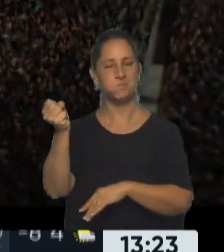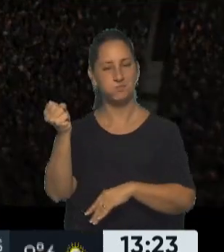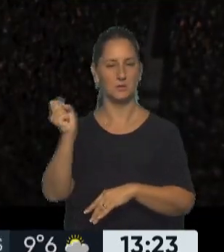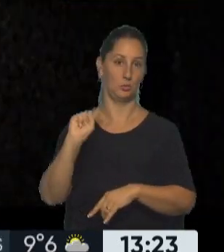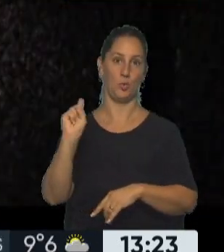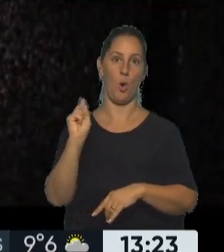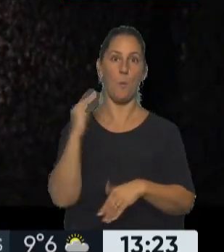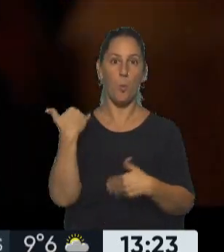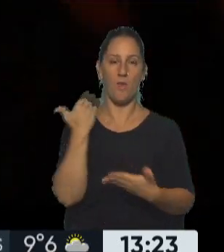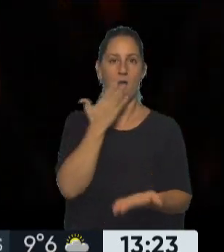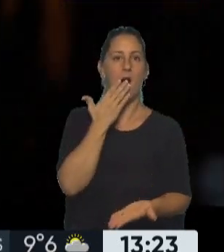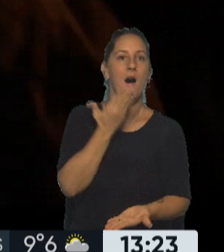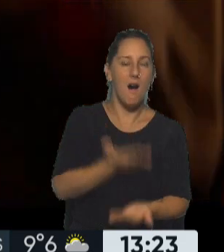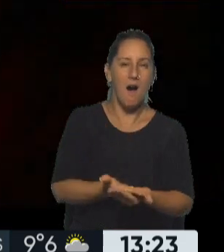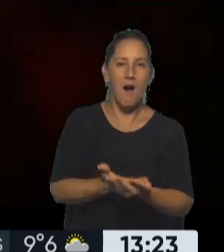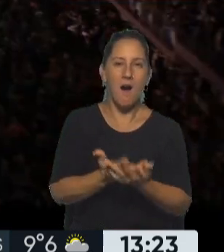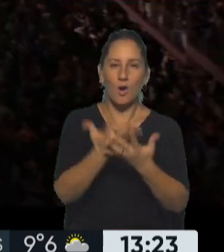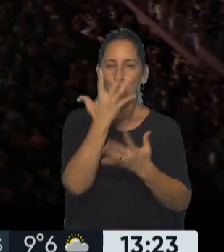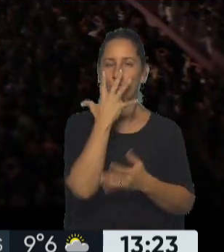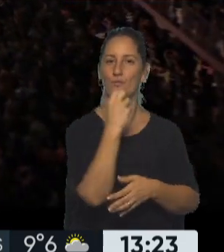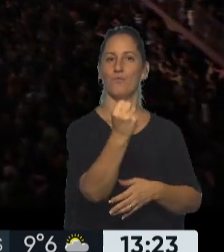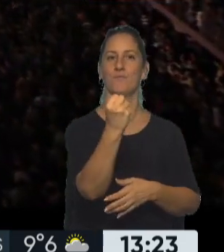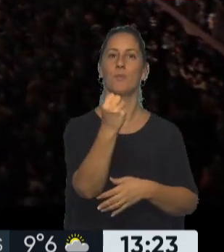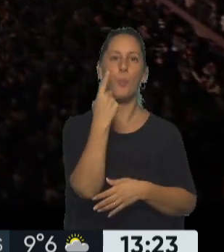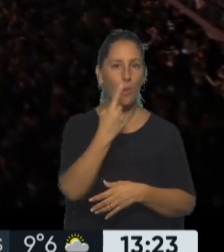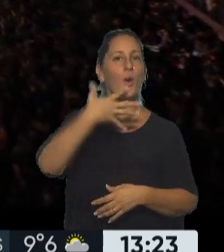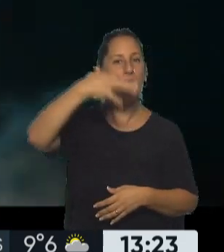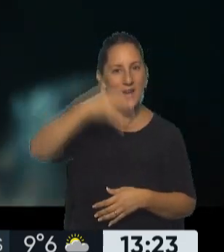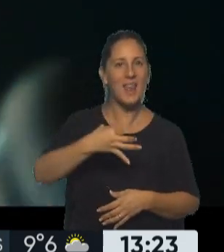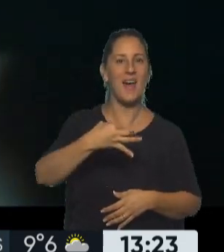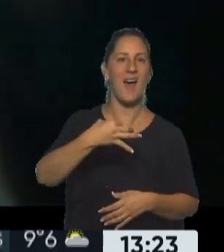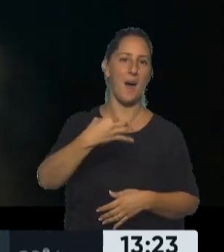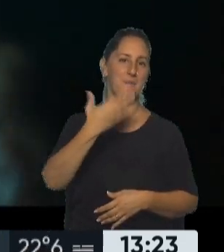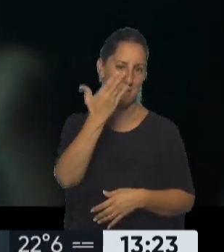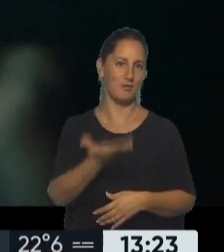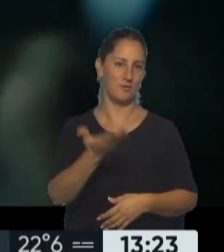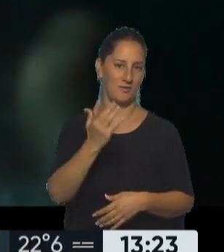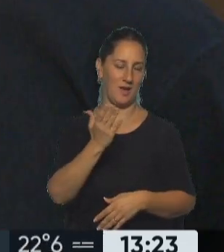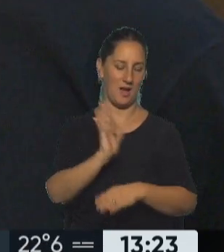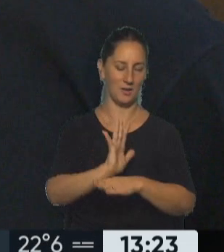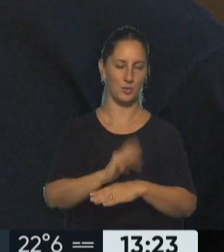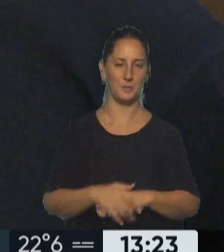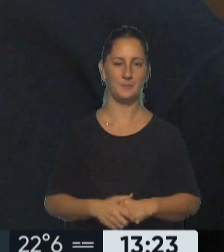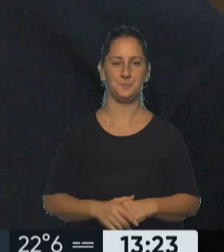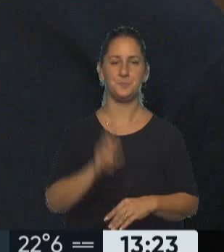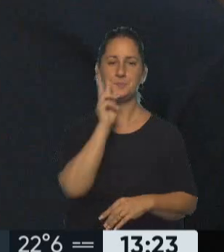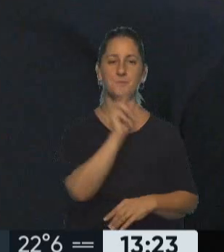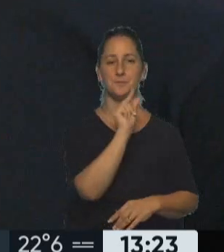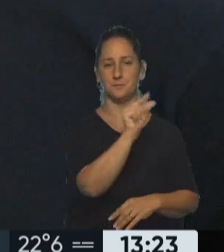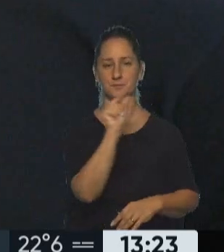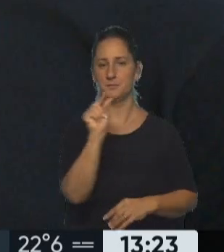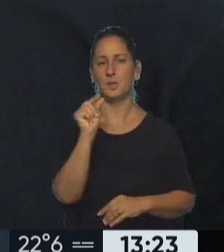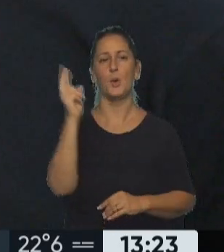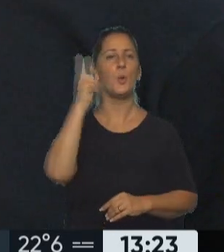que te puedas impregnar y estar viendo a las personas y los personajes. Casi todo lo que se ve en la serie, que son casi todo, en